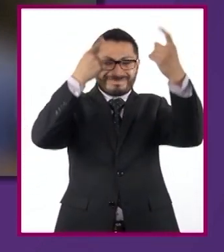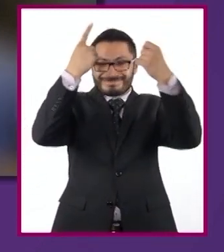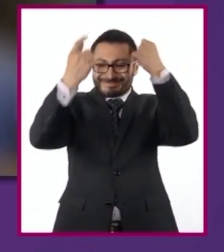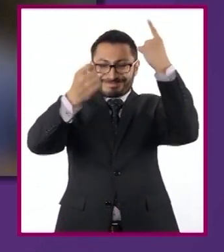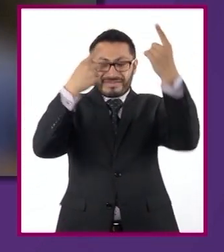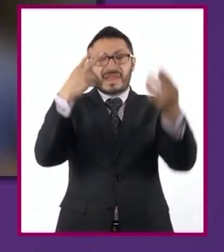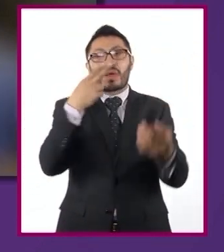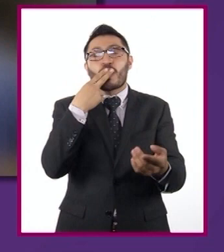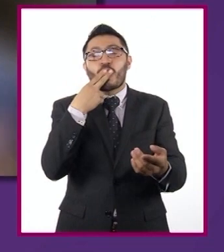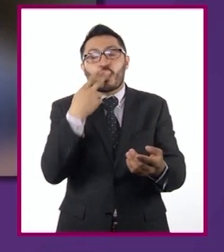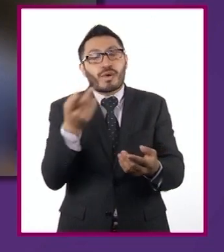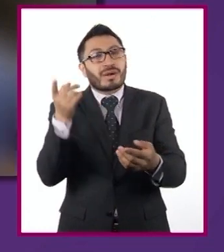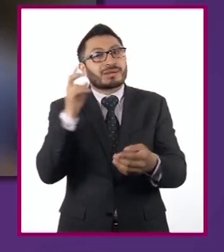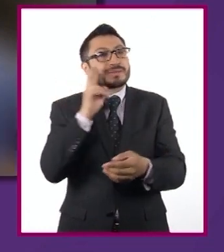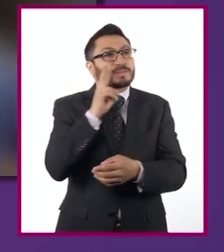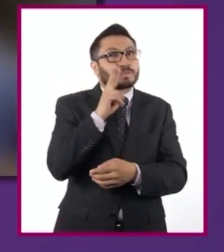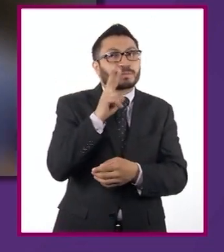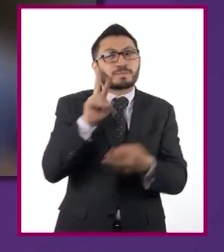recursos visuales.